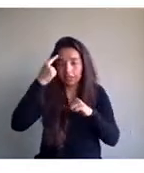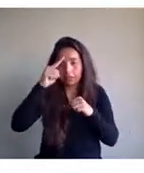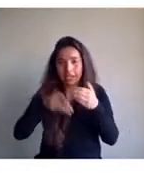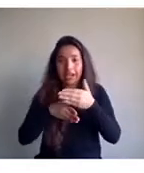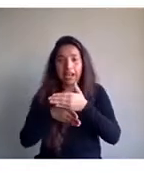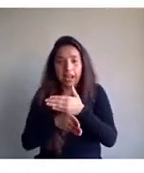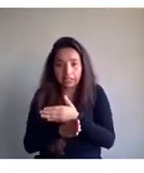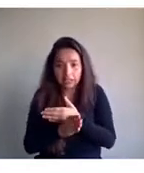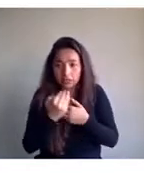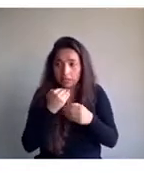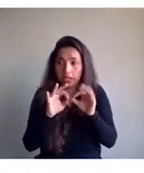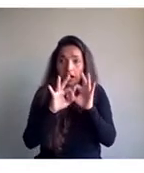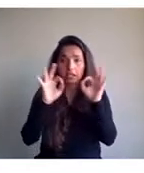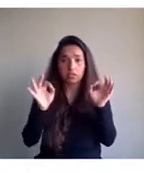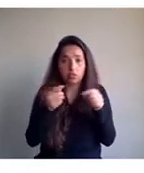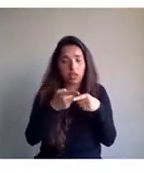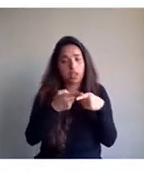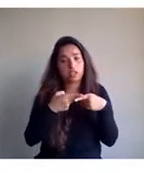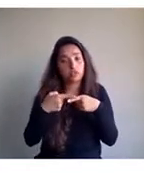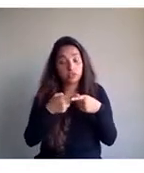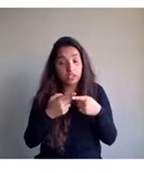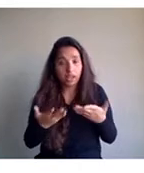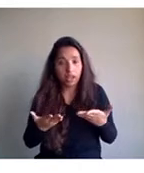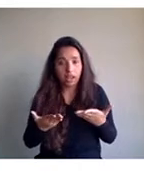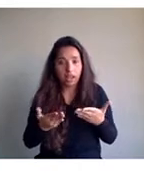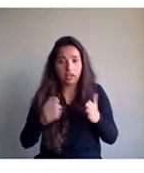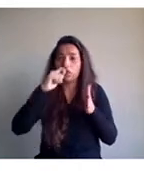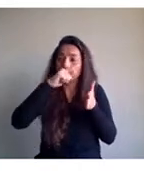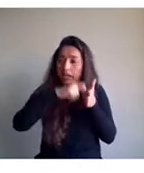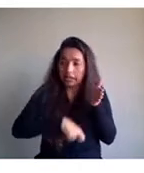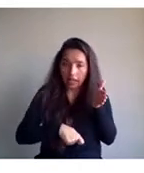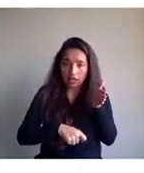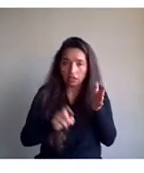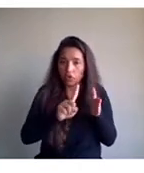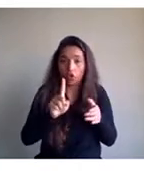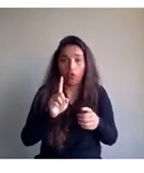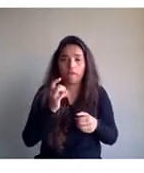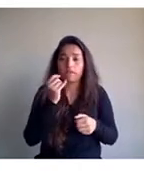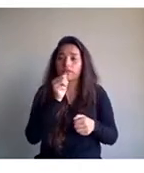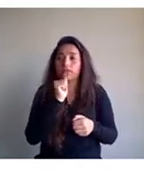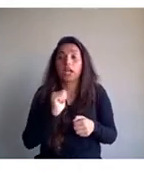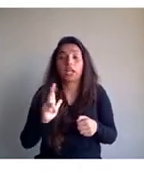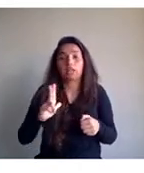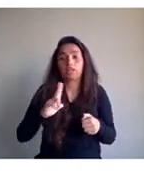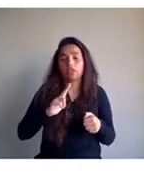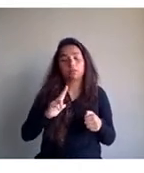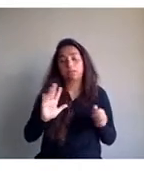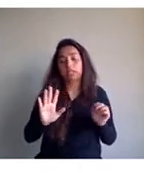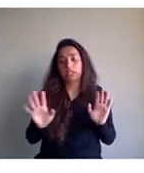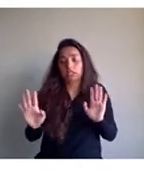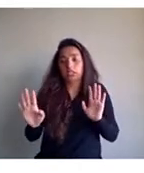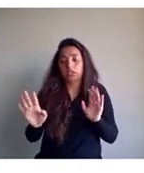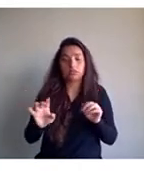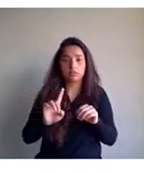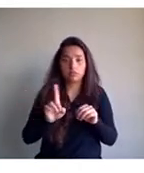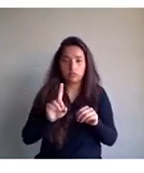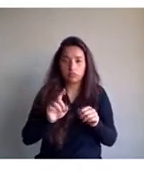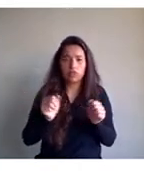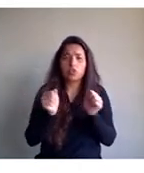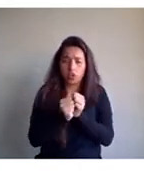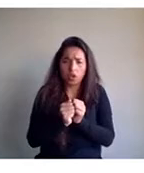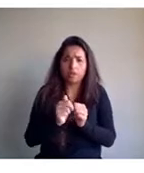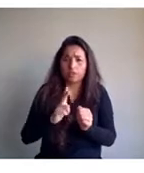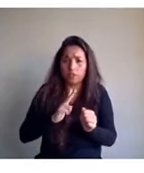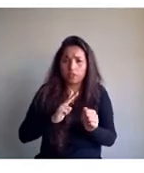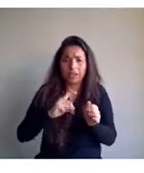mencionado como un organismo global dedicado a esto cabe la pena golpear esa puerta de parte de ustedes ahora que estamos ganando no solo